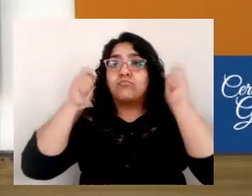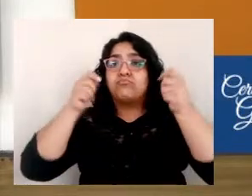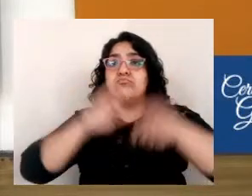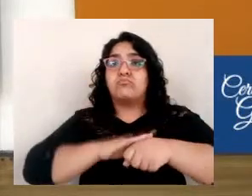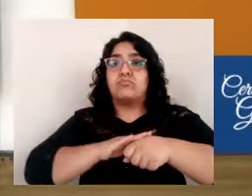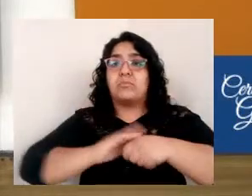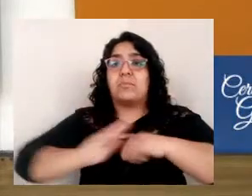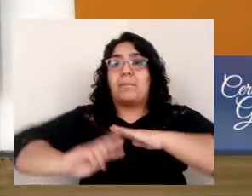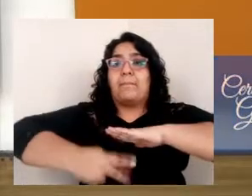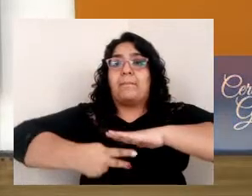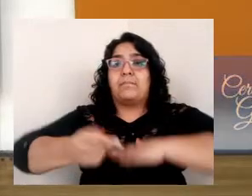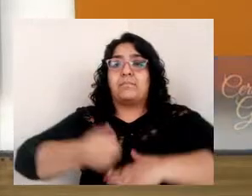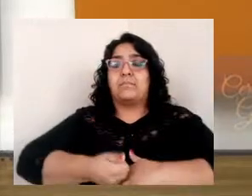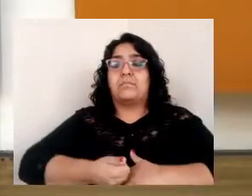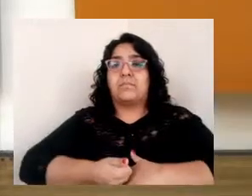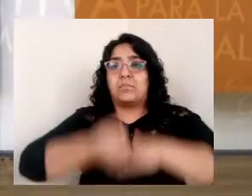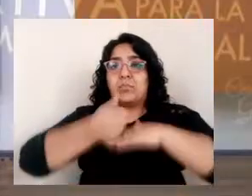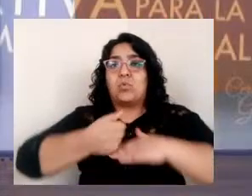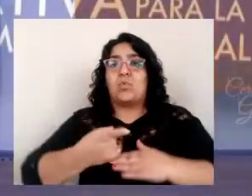Bienestar Universitario.